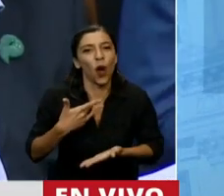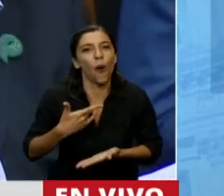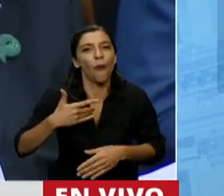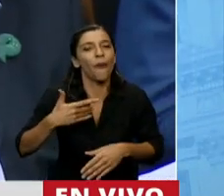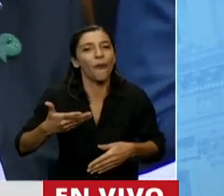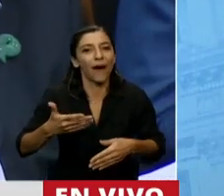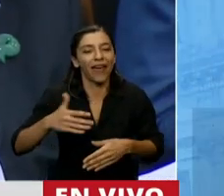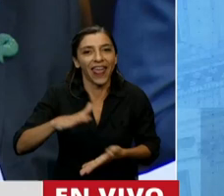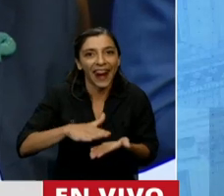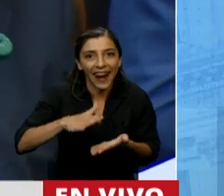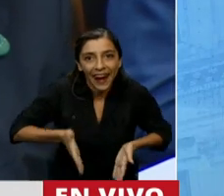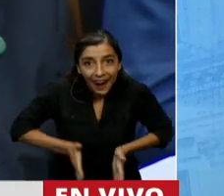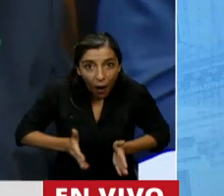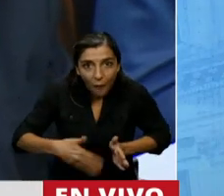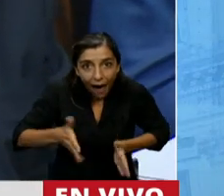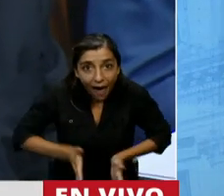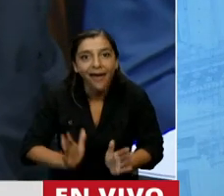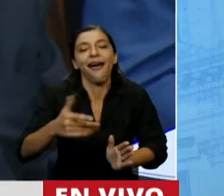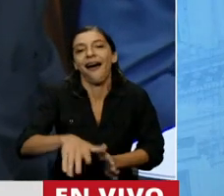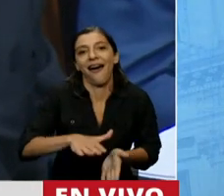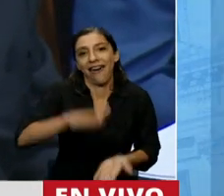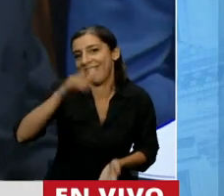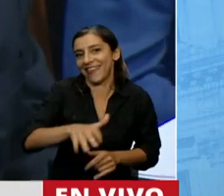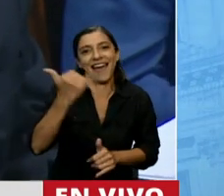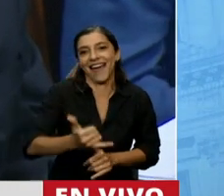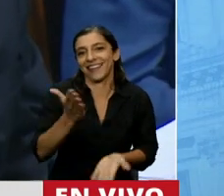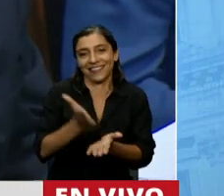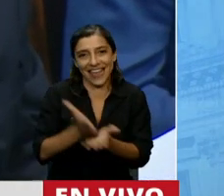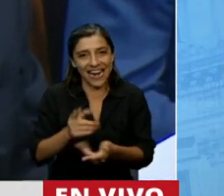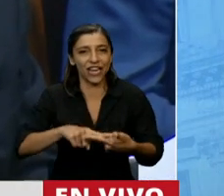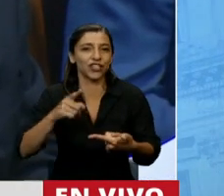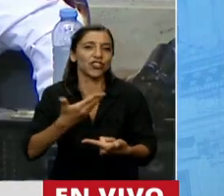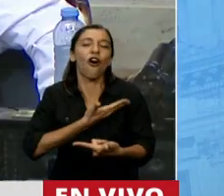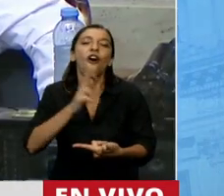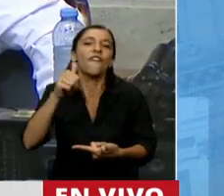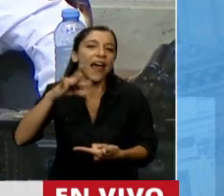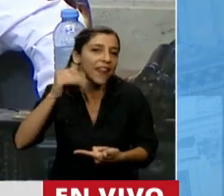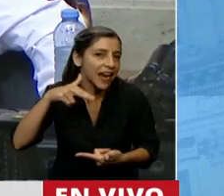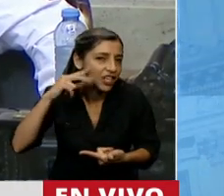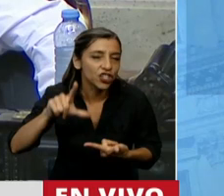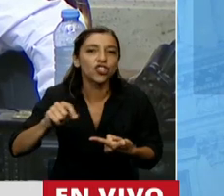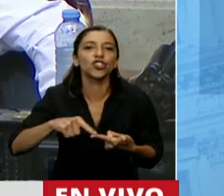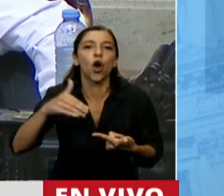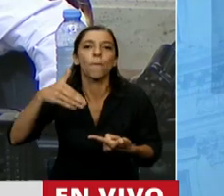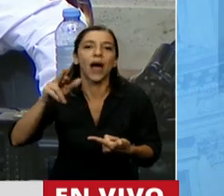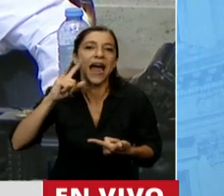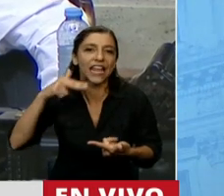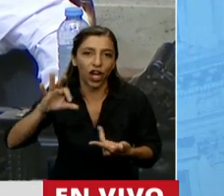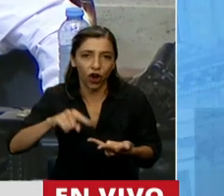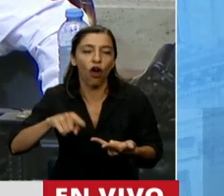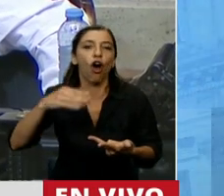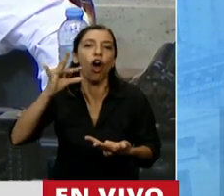renunció a ese consejo en ese momento, Virginia Franganillo, Juliana Marino, Loli